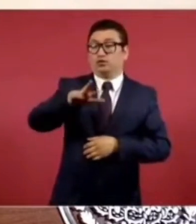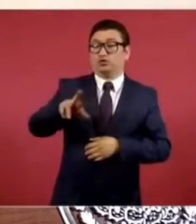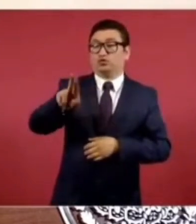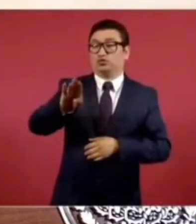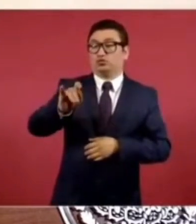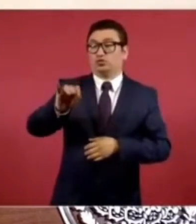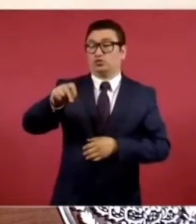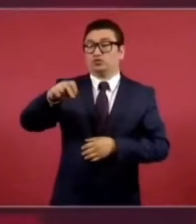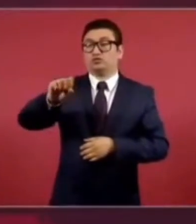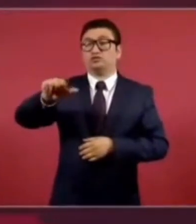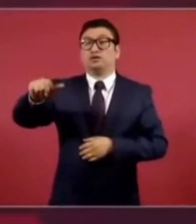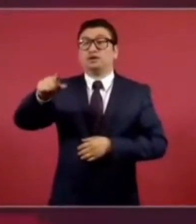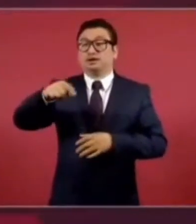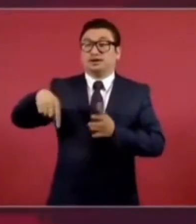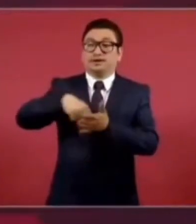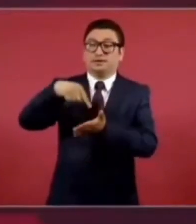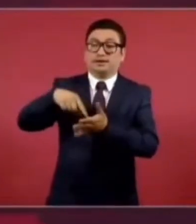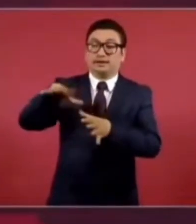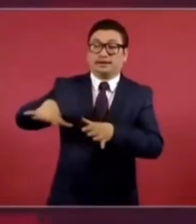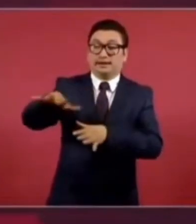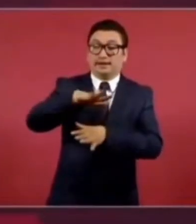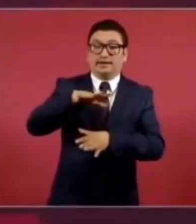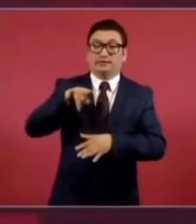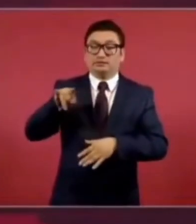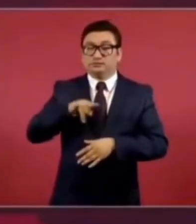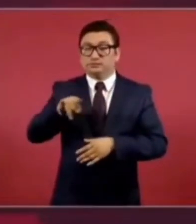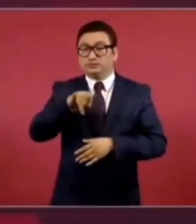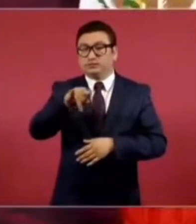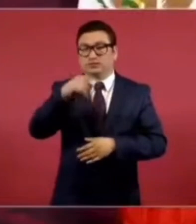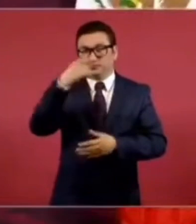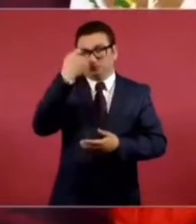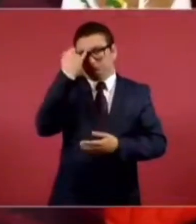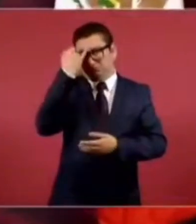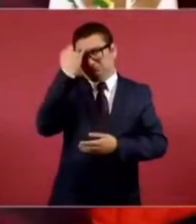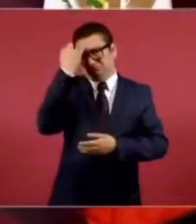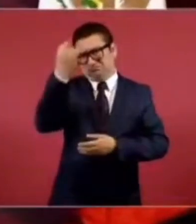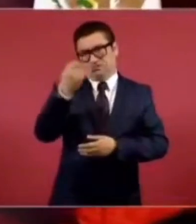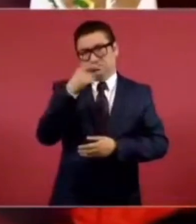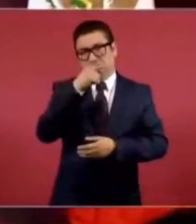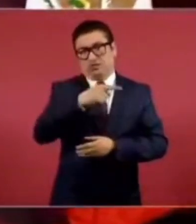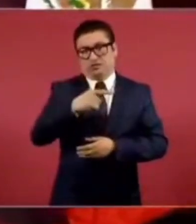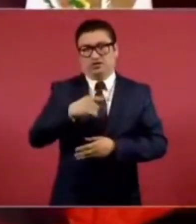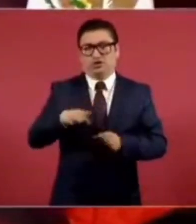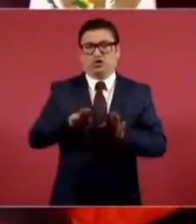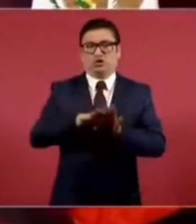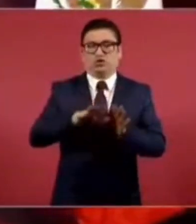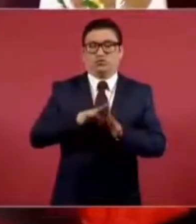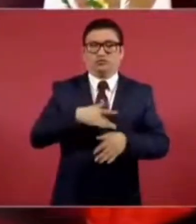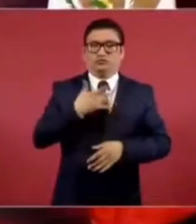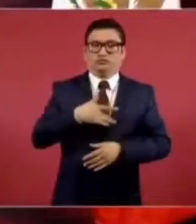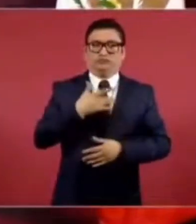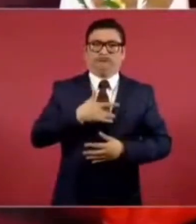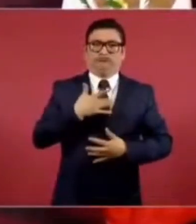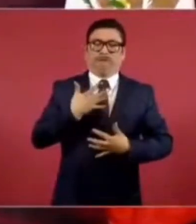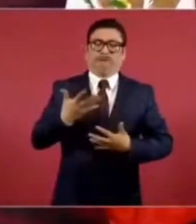Rumorosa Ya pues me imagino que se le iba calentando mucho